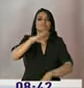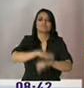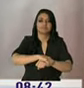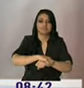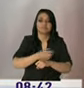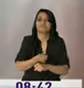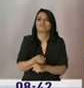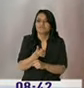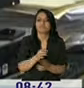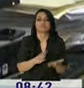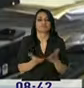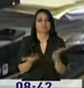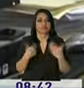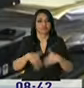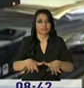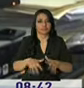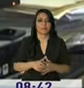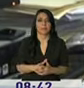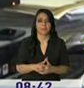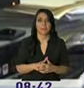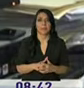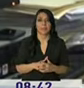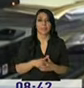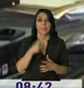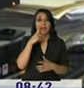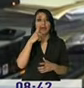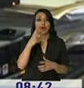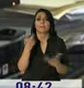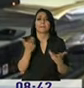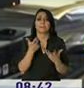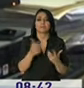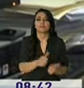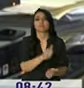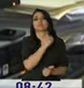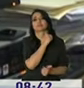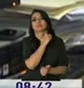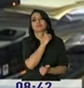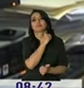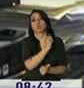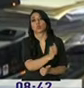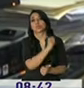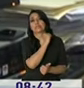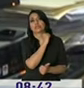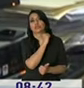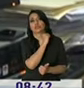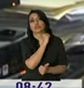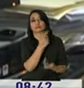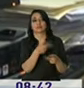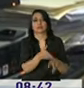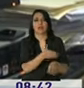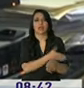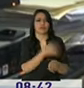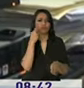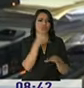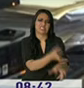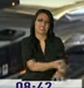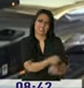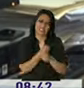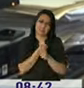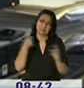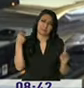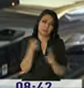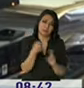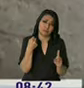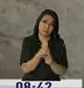de femicidio. Poner el cuchillo en el cuello. Además la había arrastrado, tiene hematomas, el médico le puso un